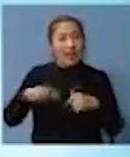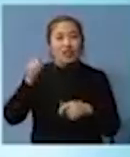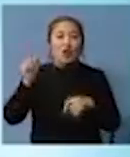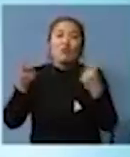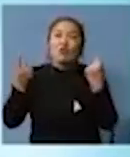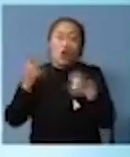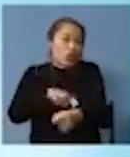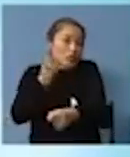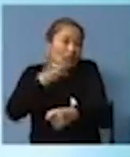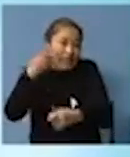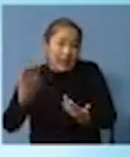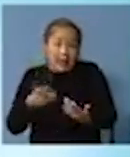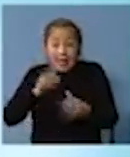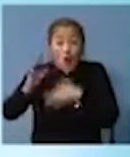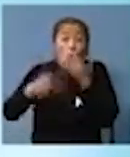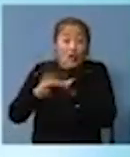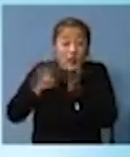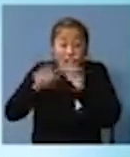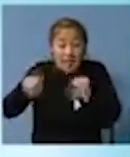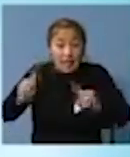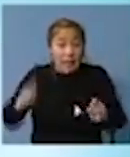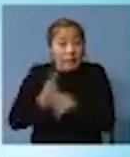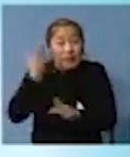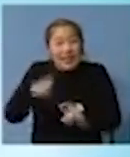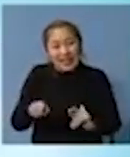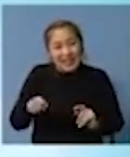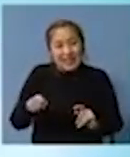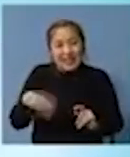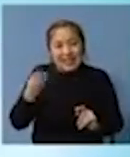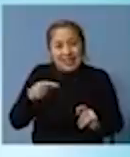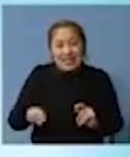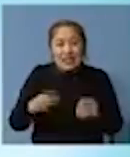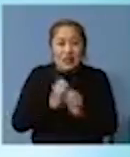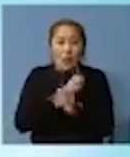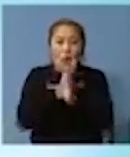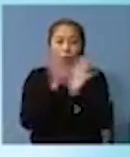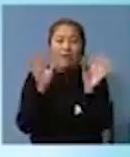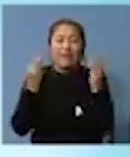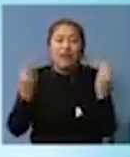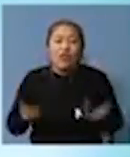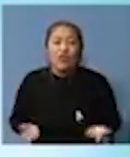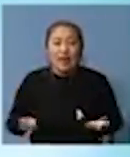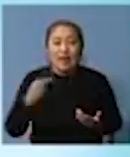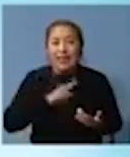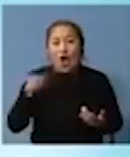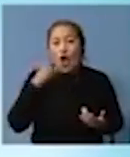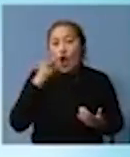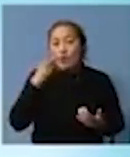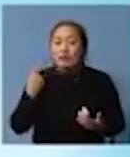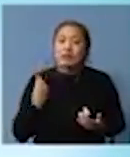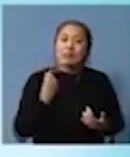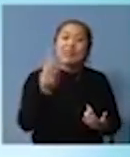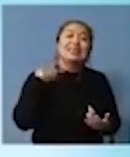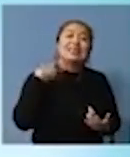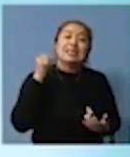viejas prácticas que él pone en práctica. La primera vieja práctica que quedó al desnudo era esto de Ferreira quiere la candidatura